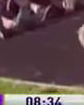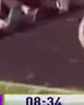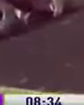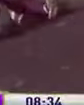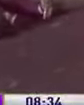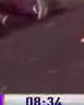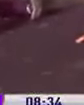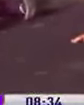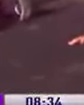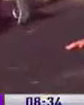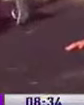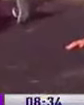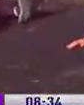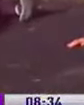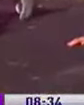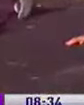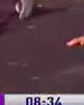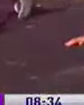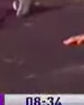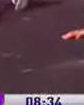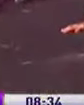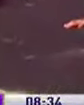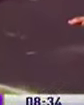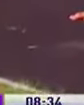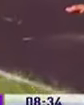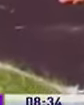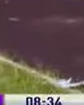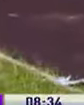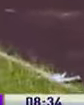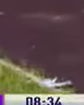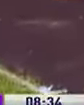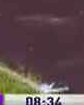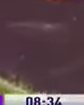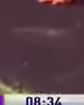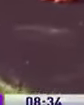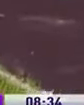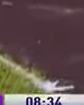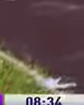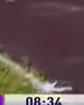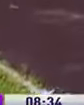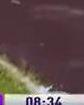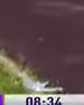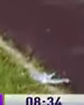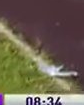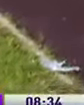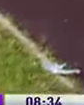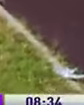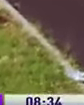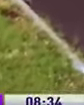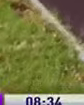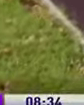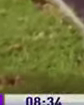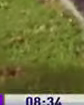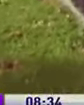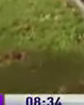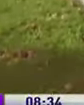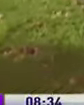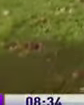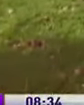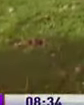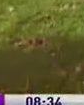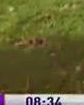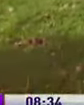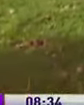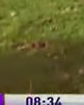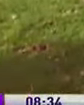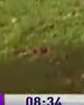Y el perrito. Claro. Bonito, vea, tengan la bondad de mostrar las puntitas para el popó de su pesito. Allá está con la correa. ¿Ah?